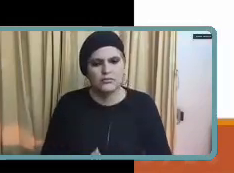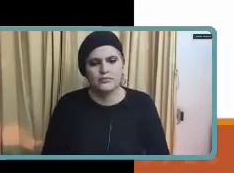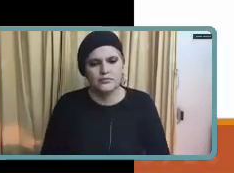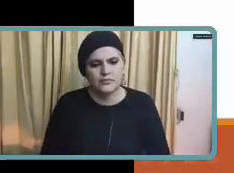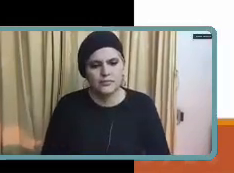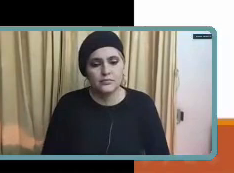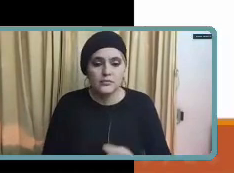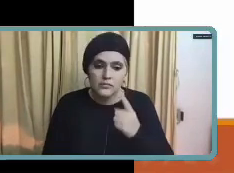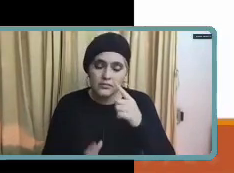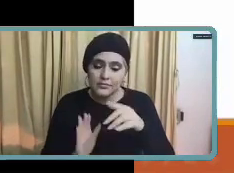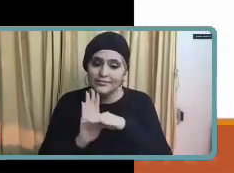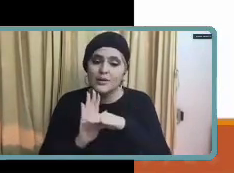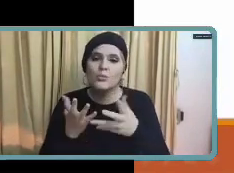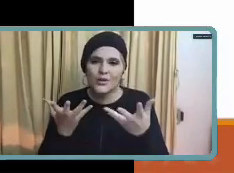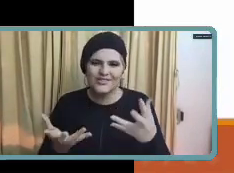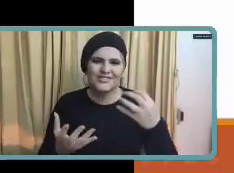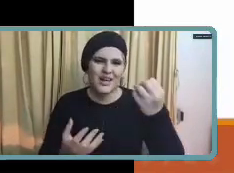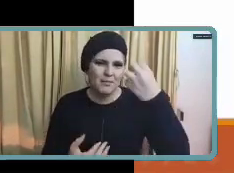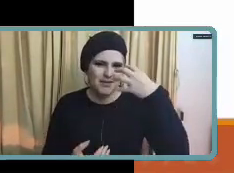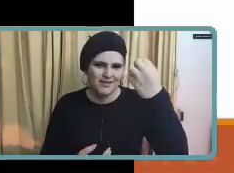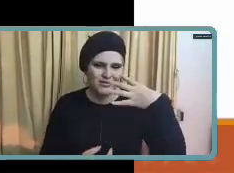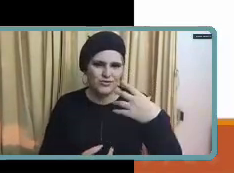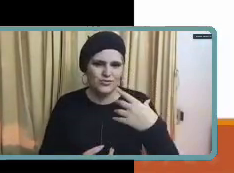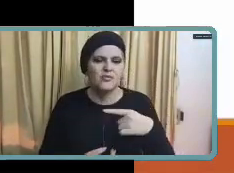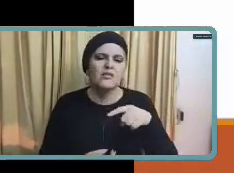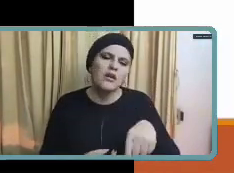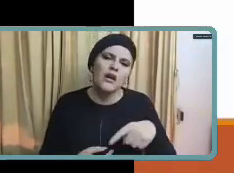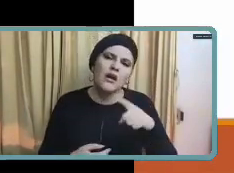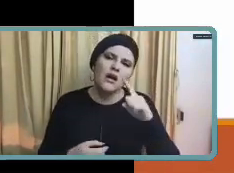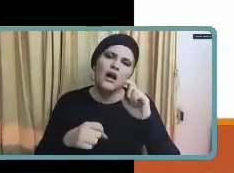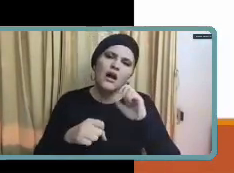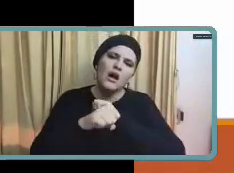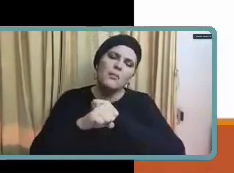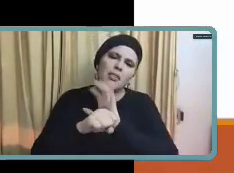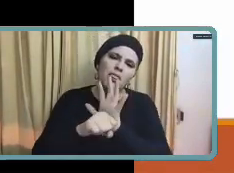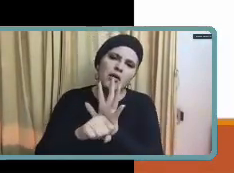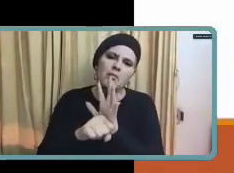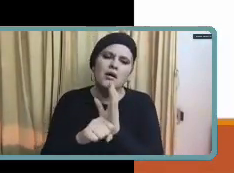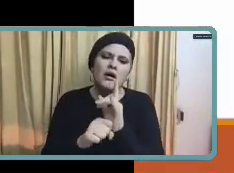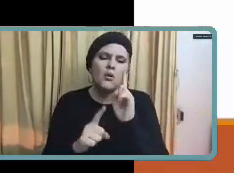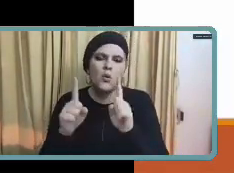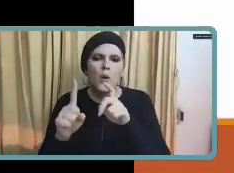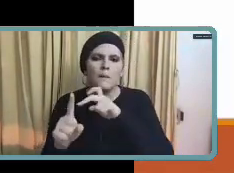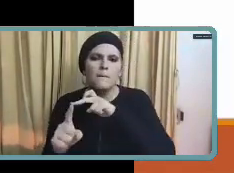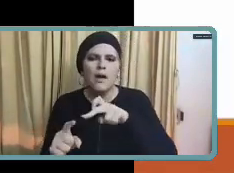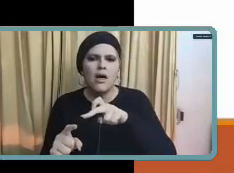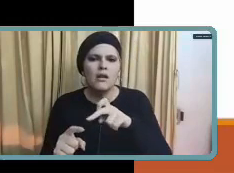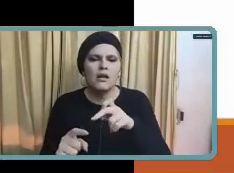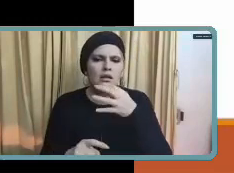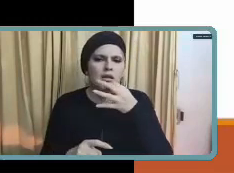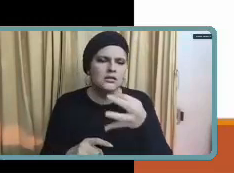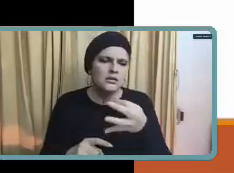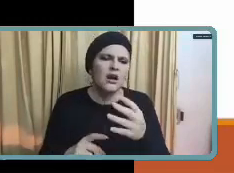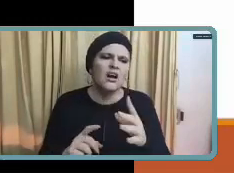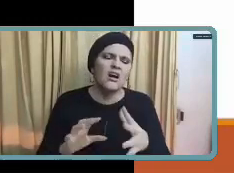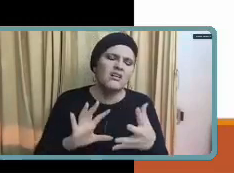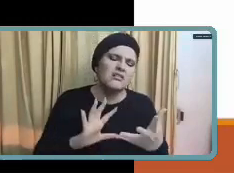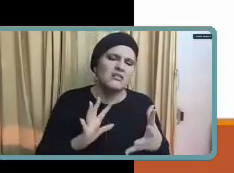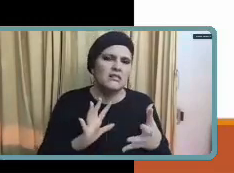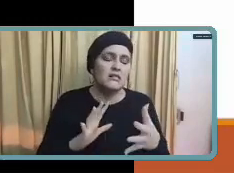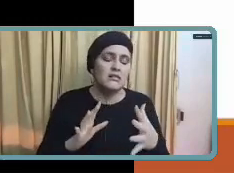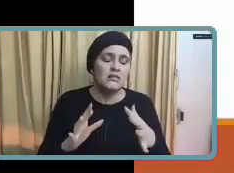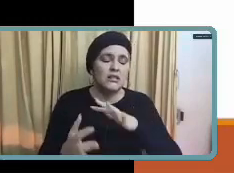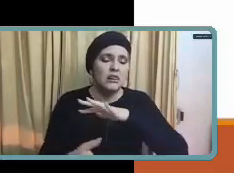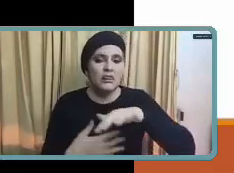esta capacitación. Cuando uno en este tiempo de pandemia, los padres nos han dicho, está demasiado desregulado, está